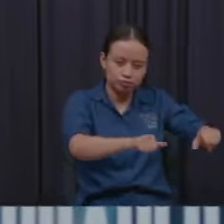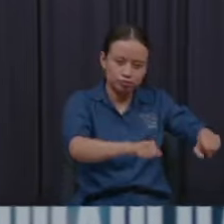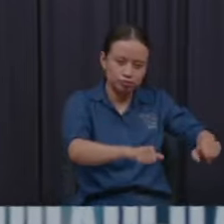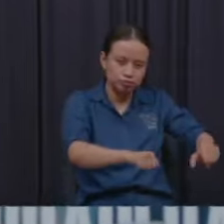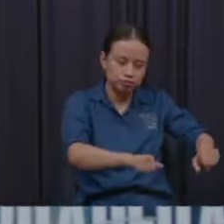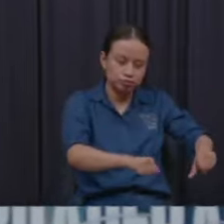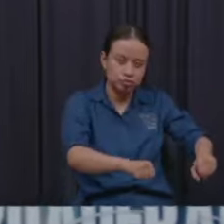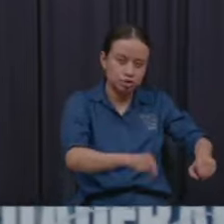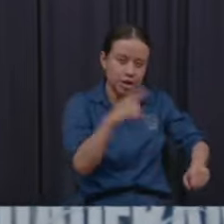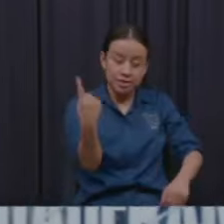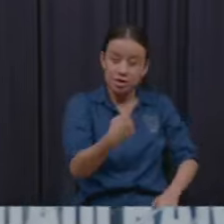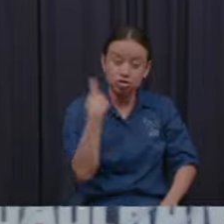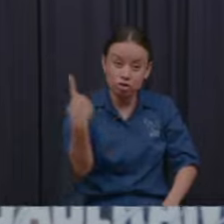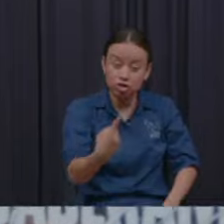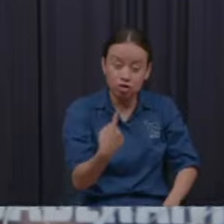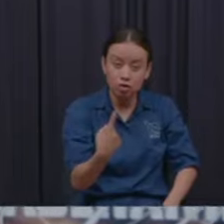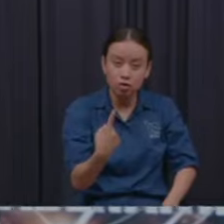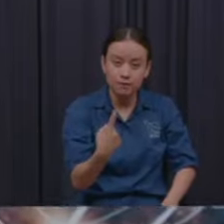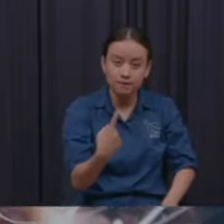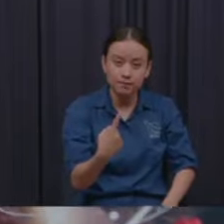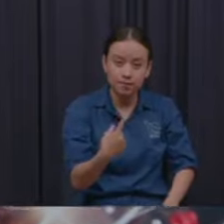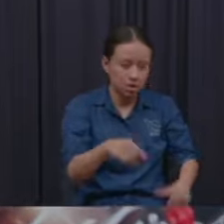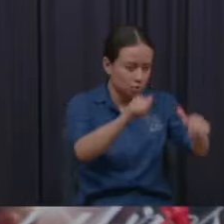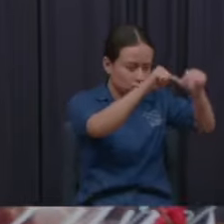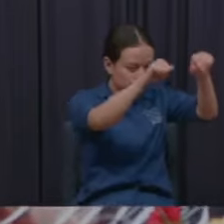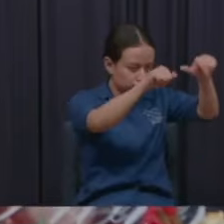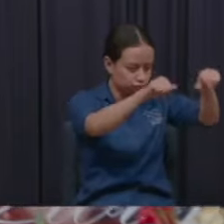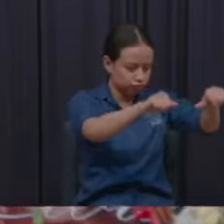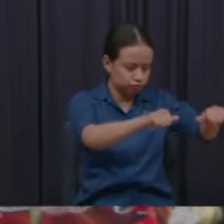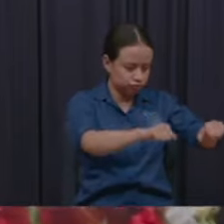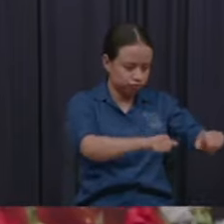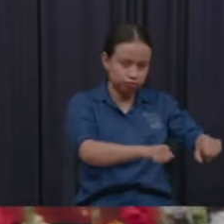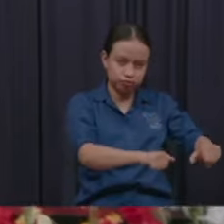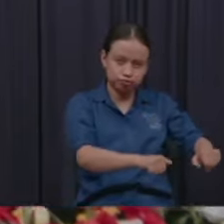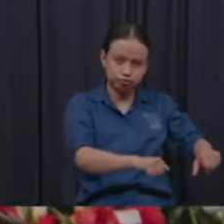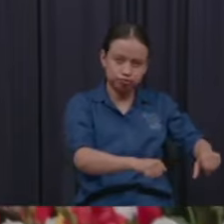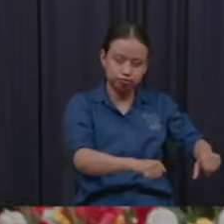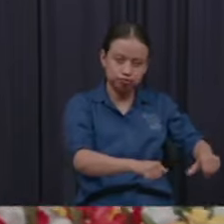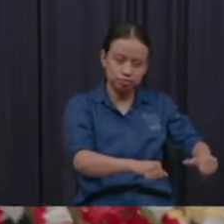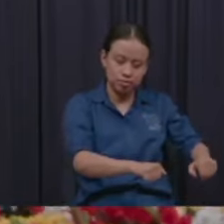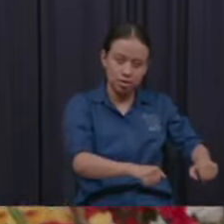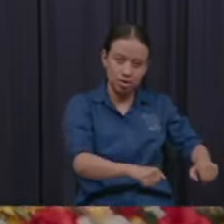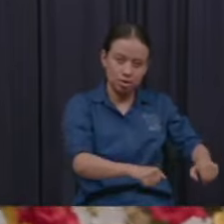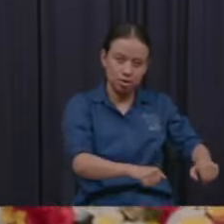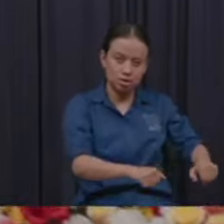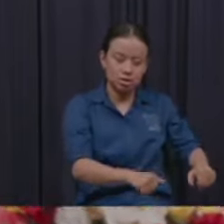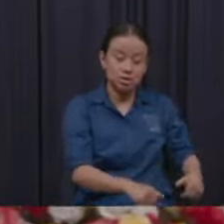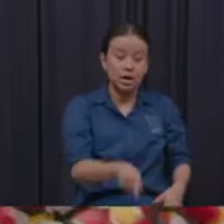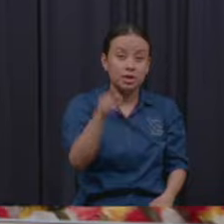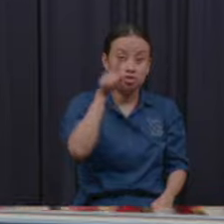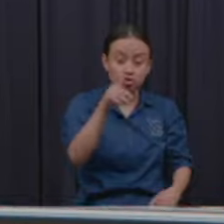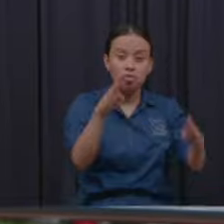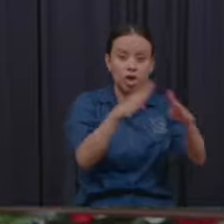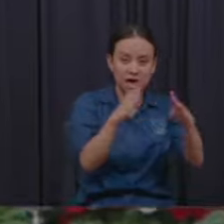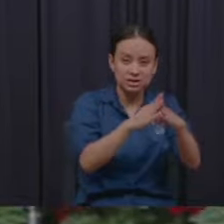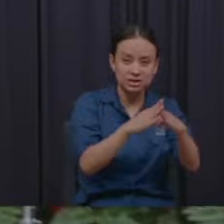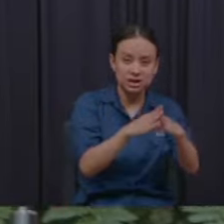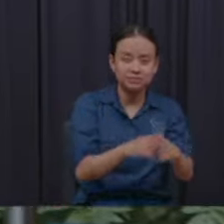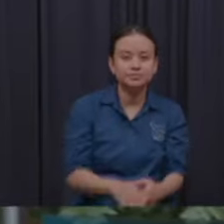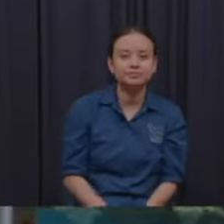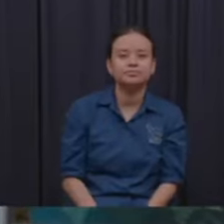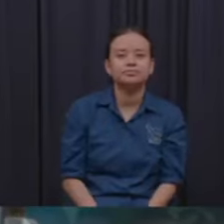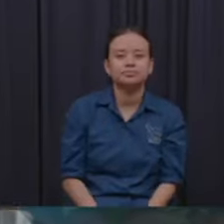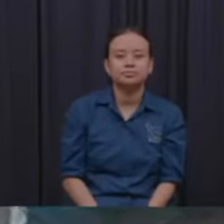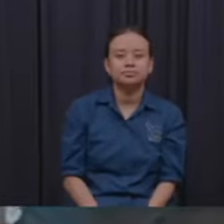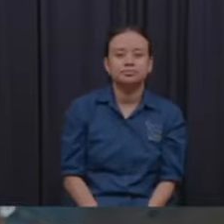A lo mejor te encuentres unos billetes, hermano, que tu esposa guarda. Avivamiento, aleluya. Porque ellas dicen que no tienen, pero